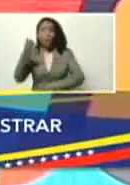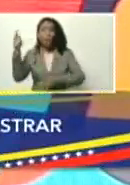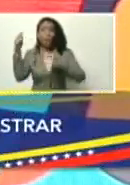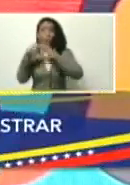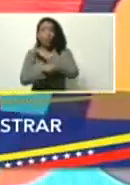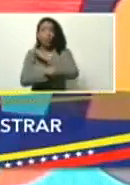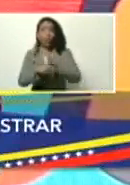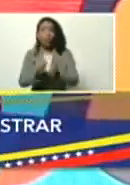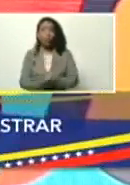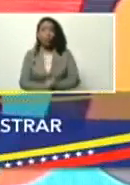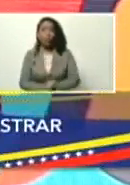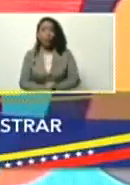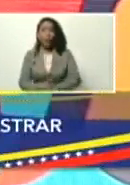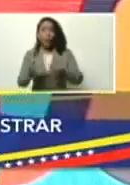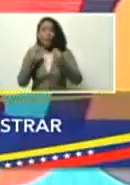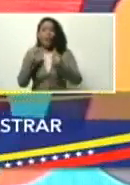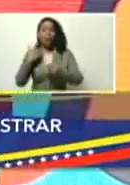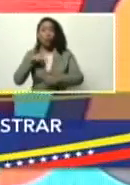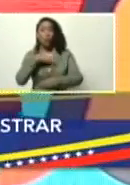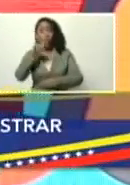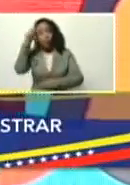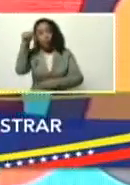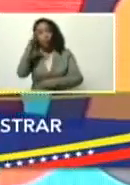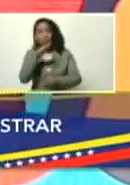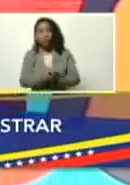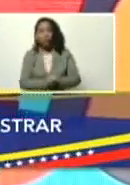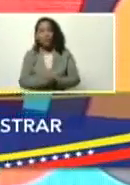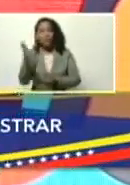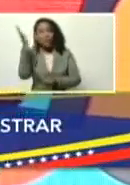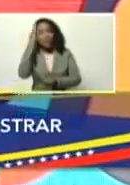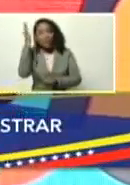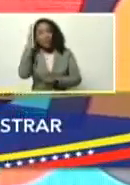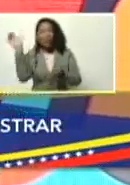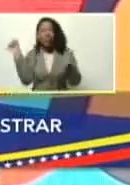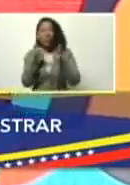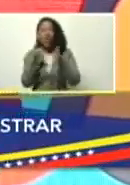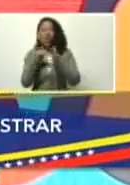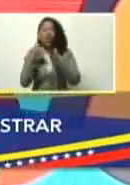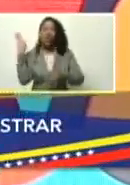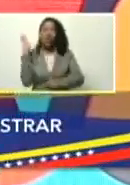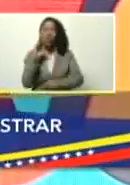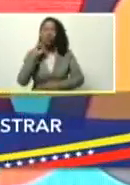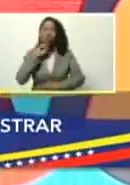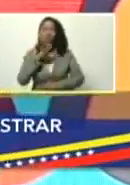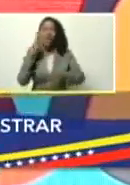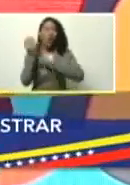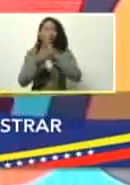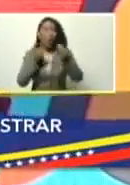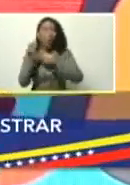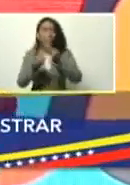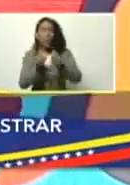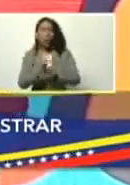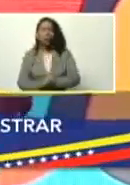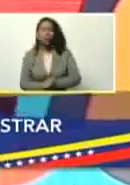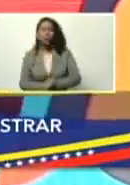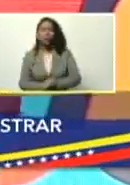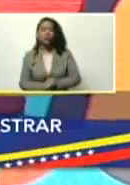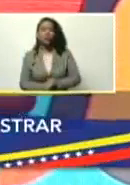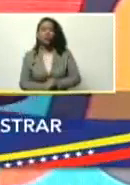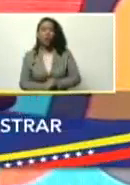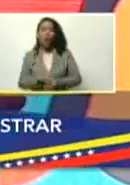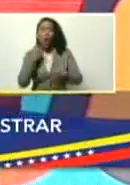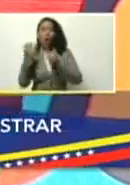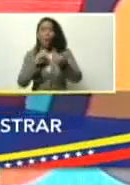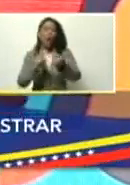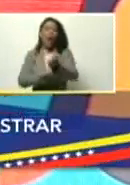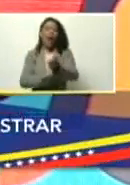profundo para que nuestros pueblos sepan de dónde venimos, de dónde viene este